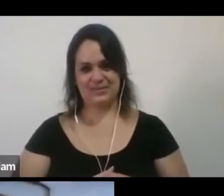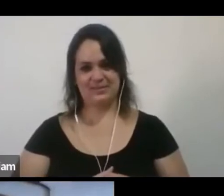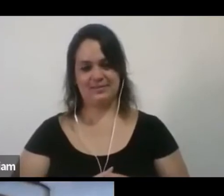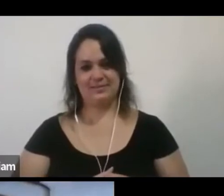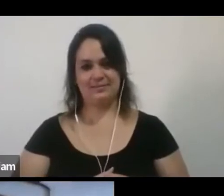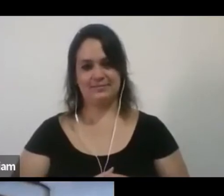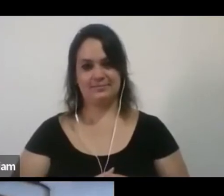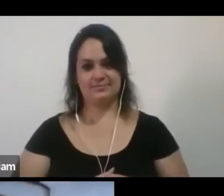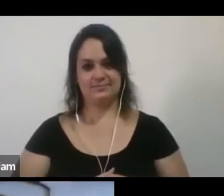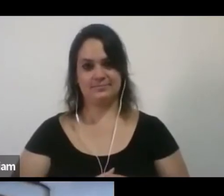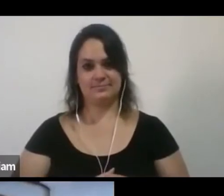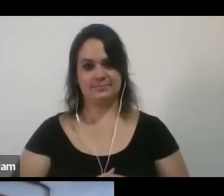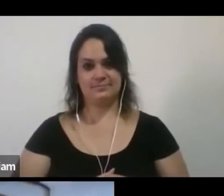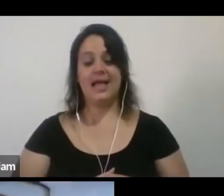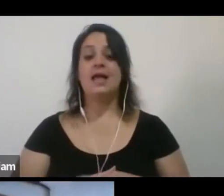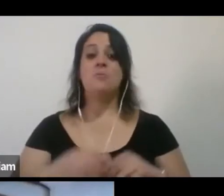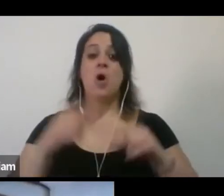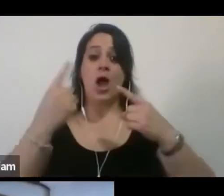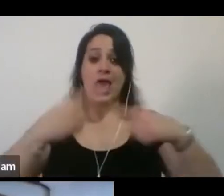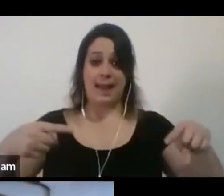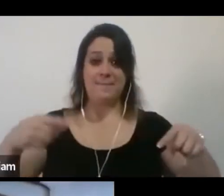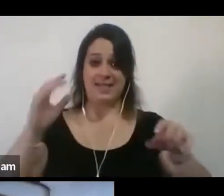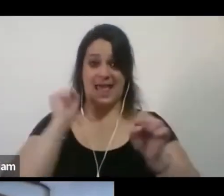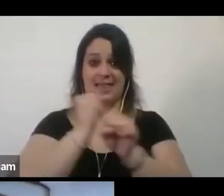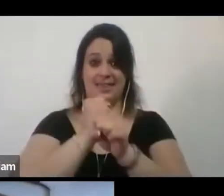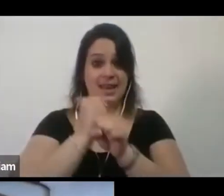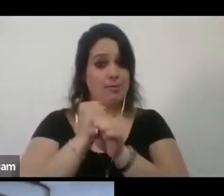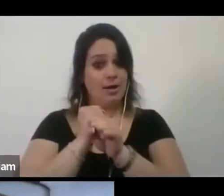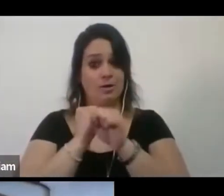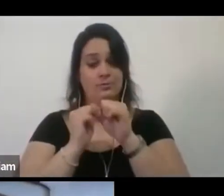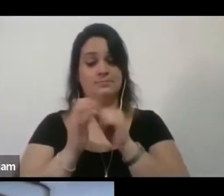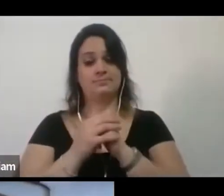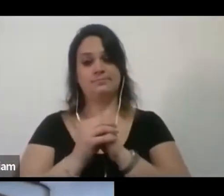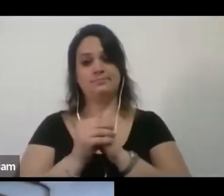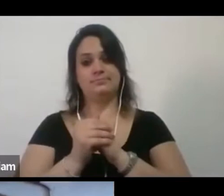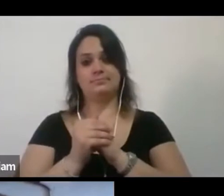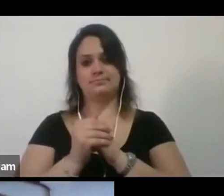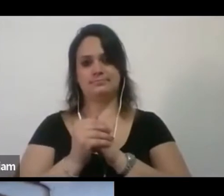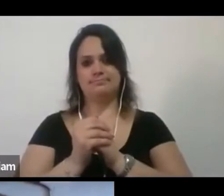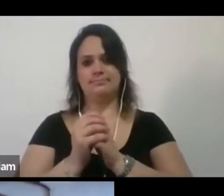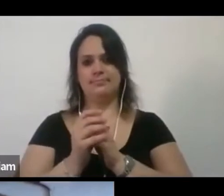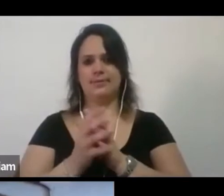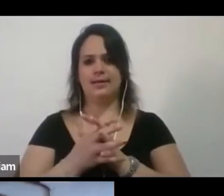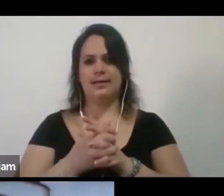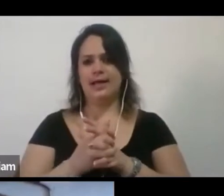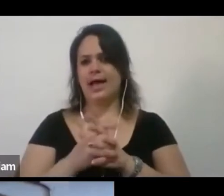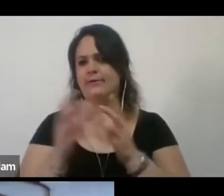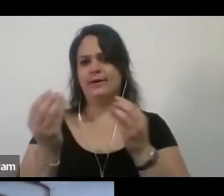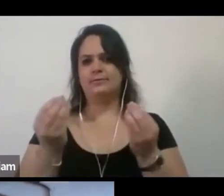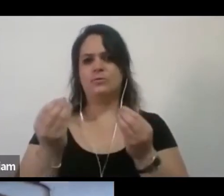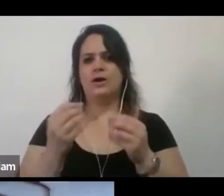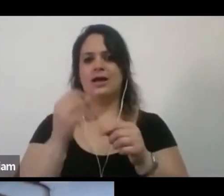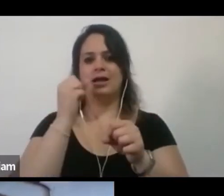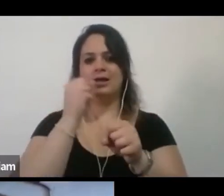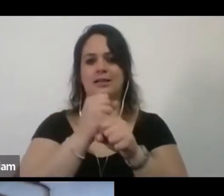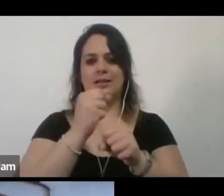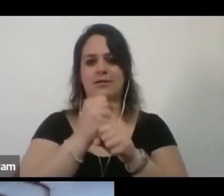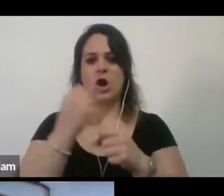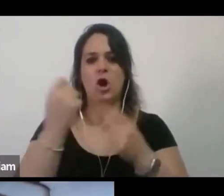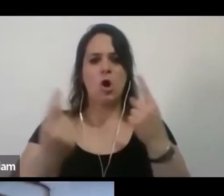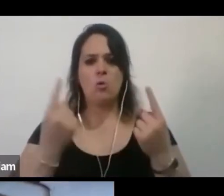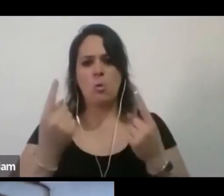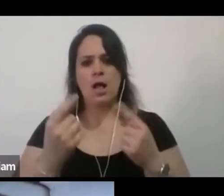El tema de las herramientas es cuando uno está, yo creo que se sienta a pensar qué herramientas van a surgir o cómo